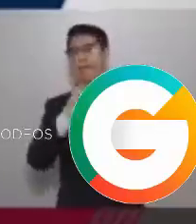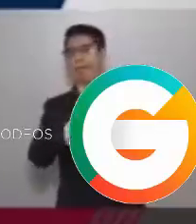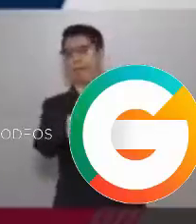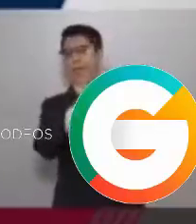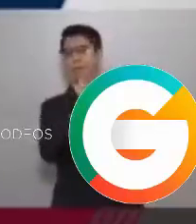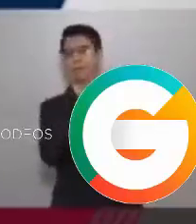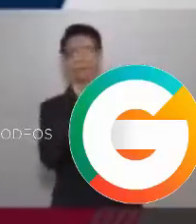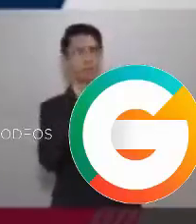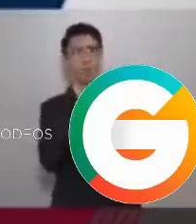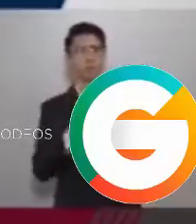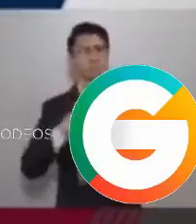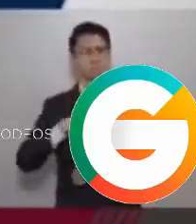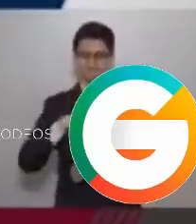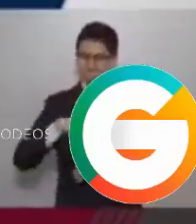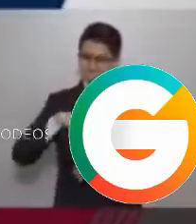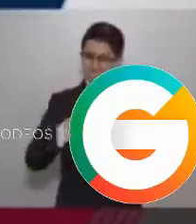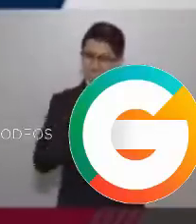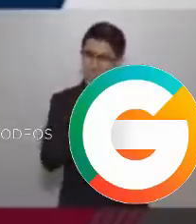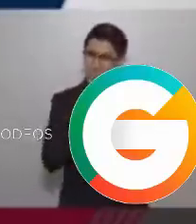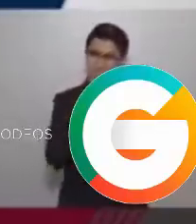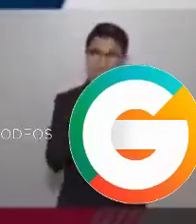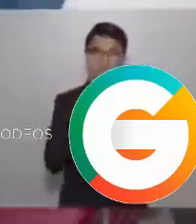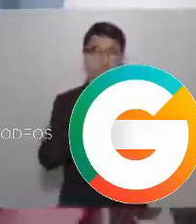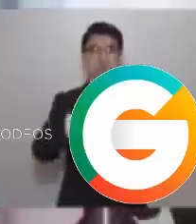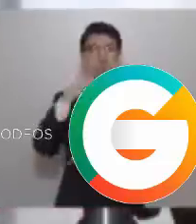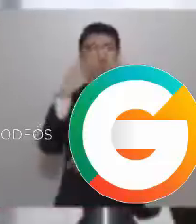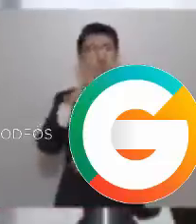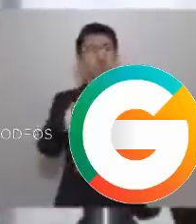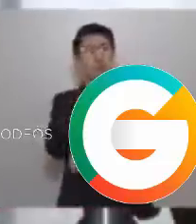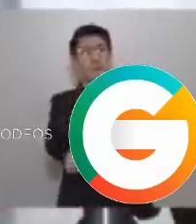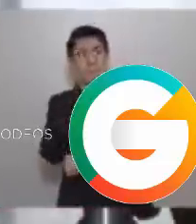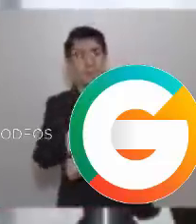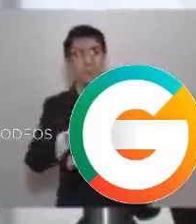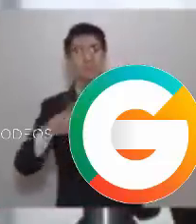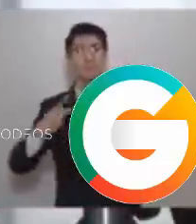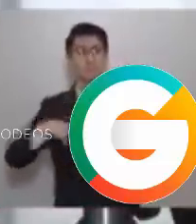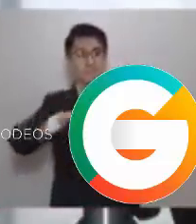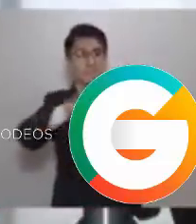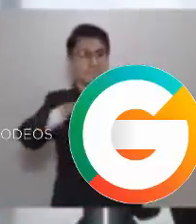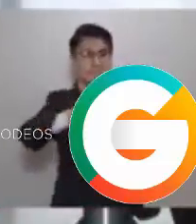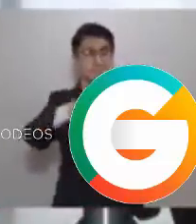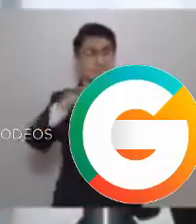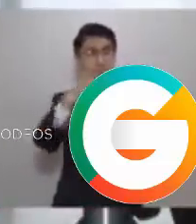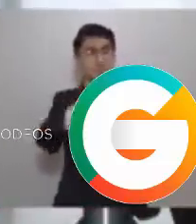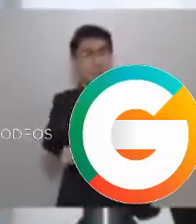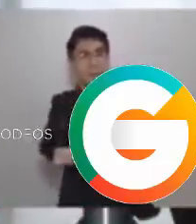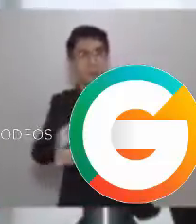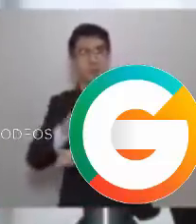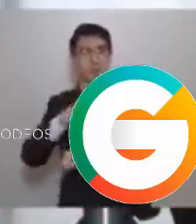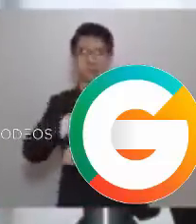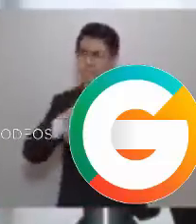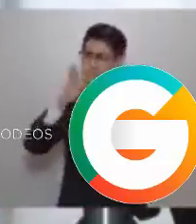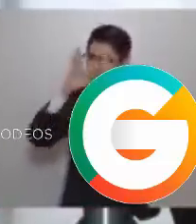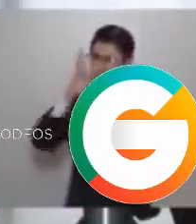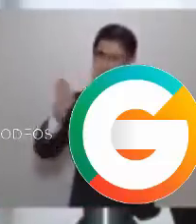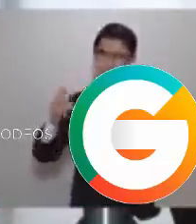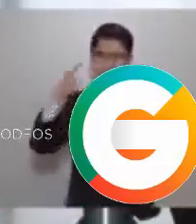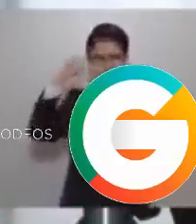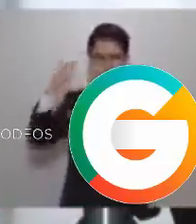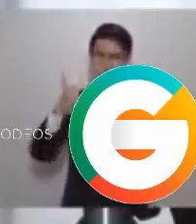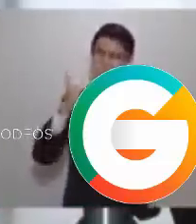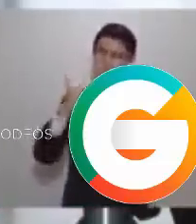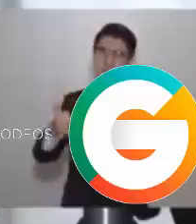de las víctimas, de sus familias y conducir a proceso a los responsables de cualquier evento de homicidio hasta